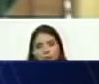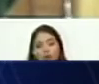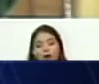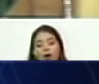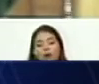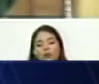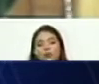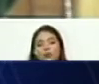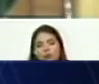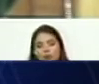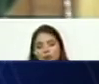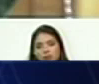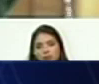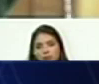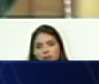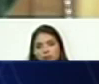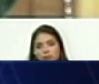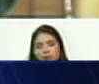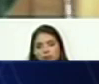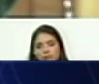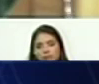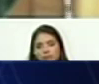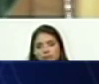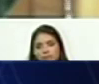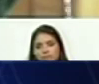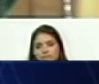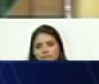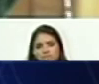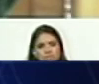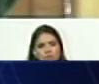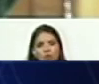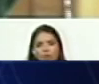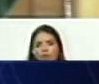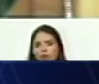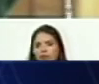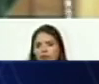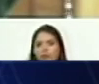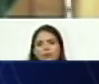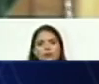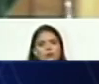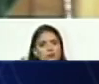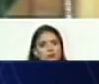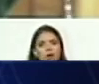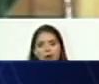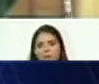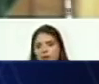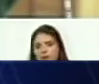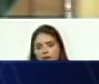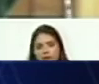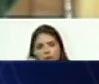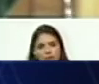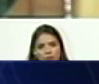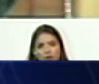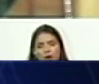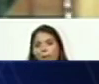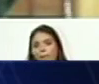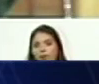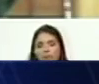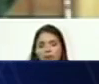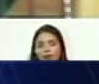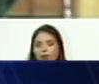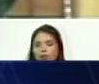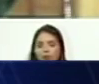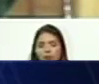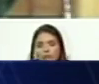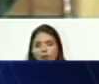consecuencia, ante las incesantes agresiones y la permanente injerencia por parte del Imperio